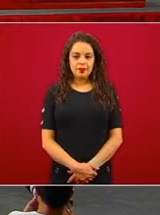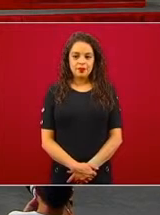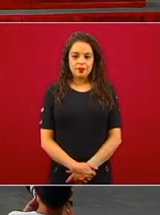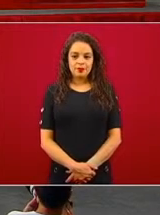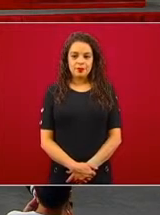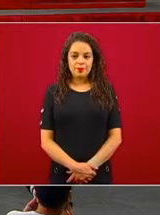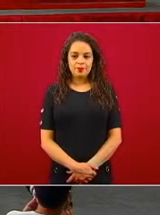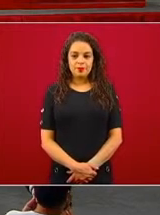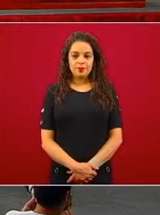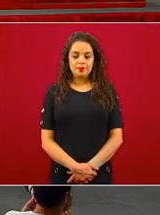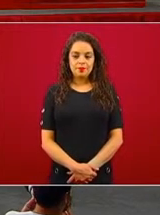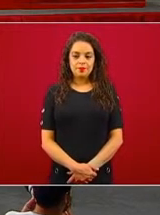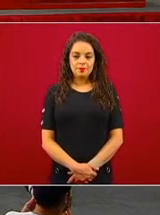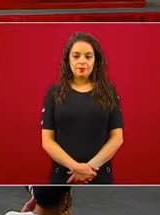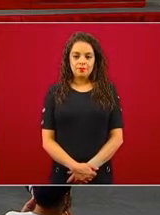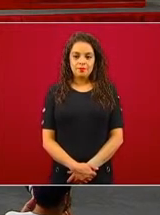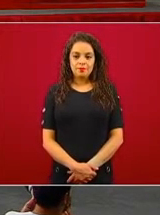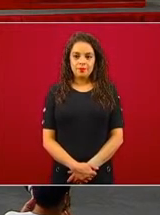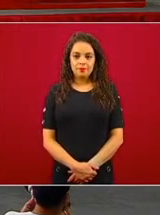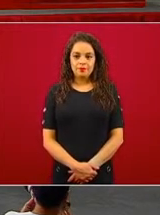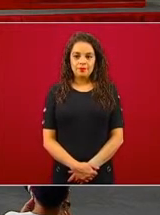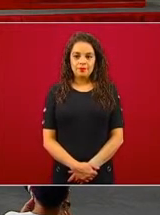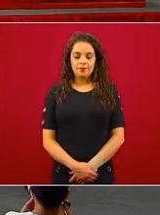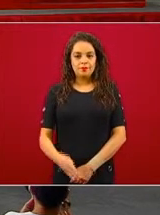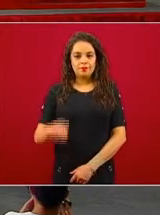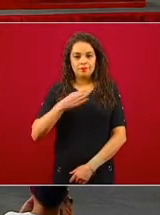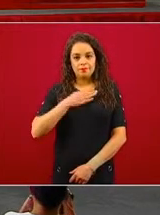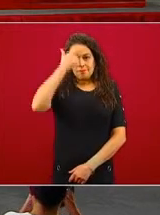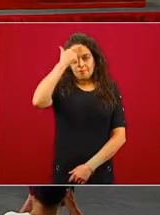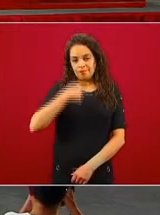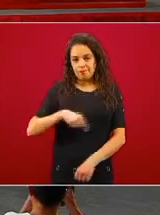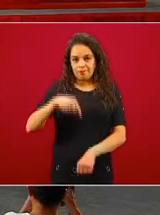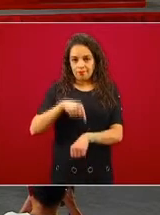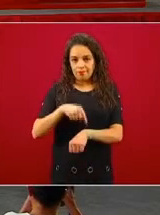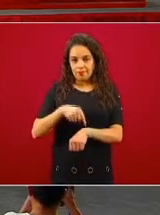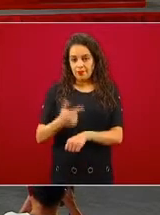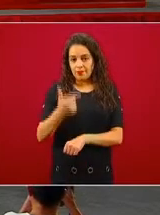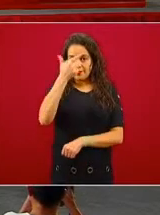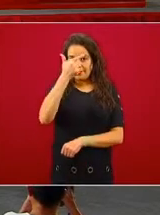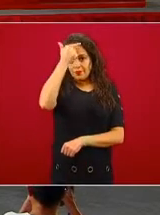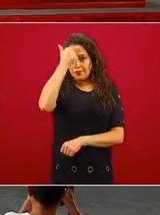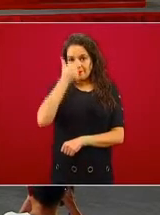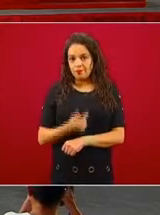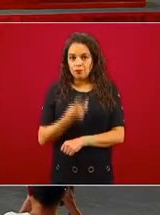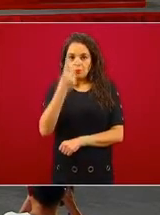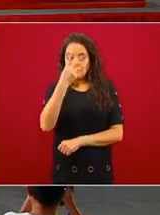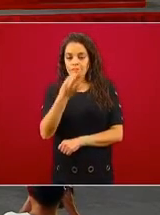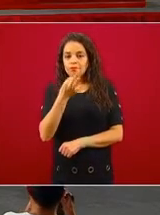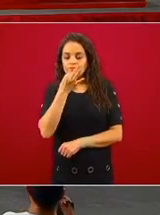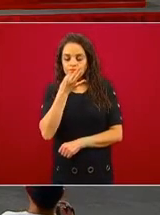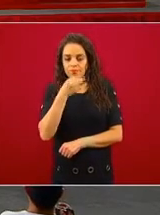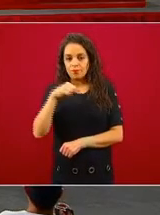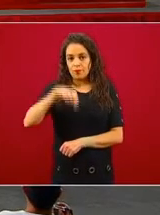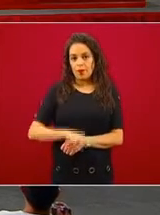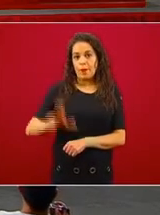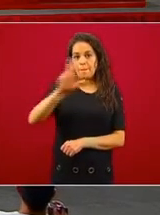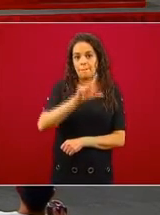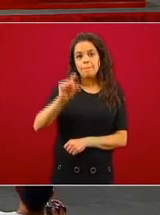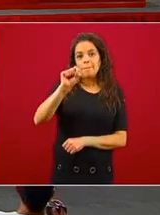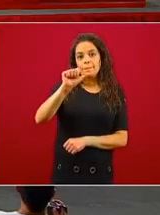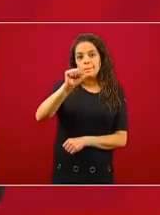Muy bien, muy buenas noches. Son las 19 horas con 2 minutos de este martes 26 de mayo